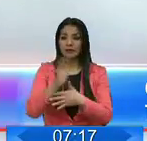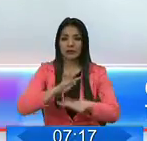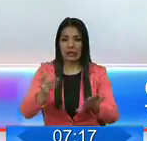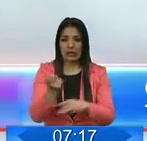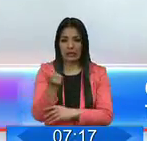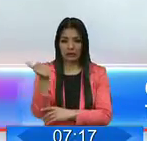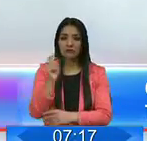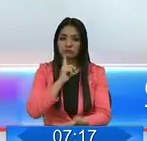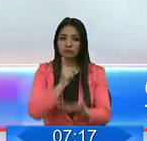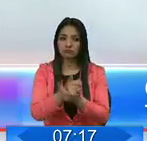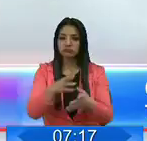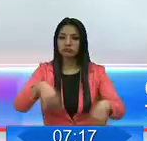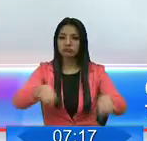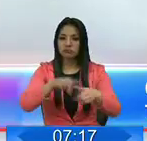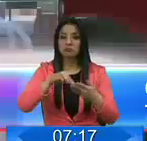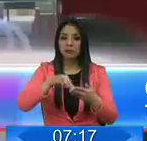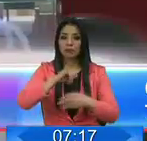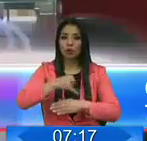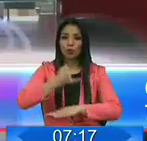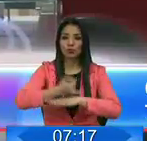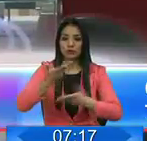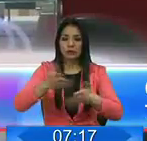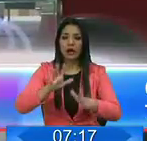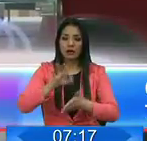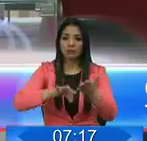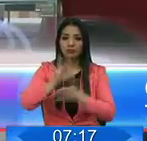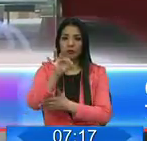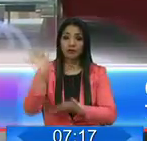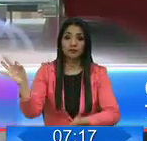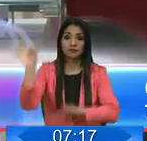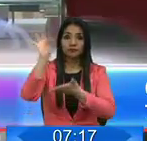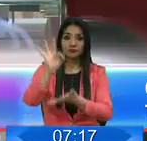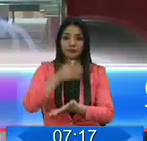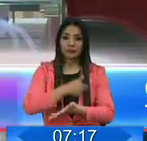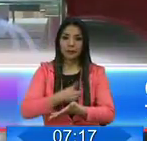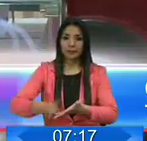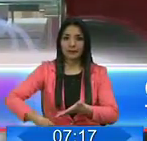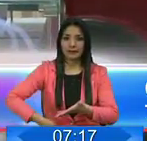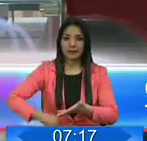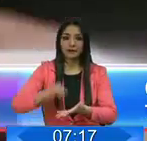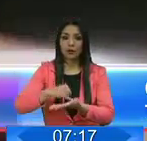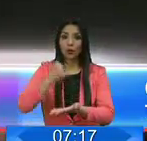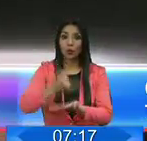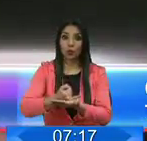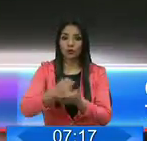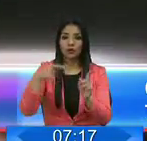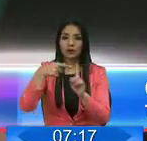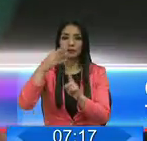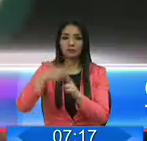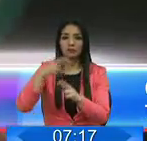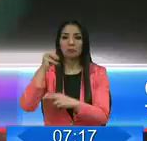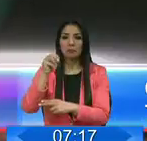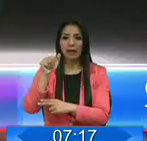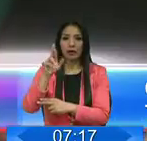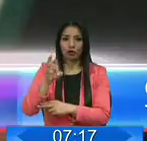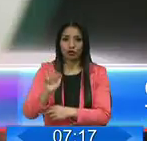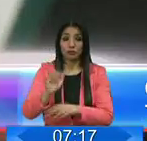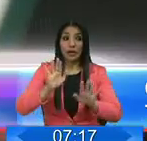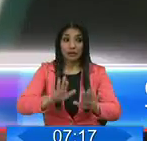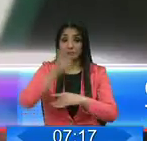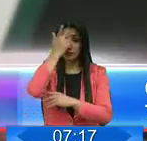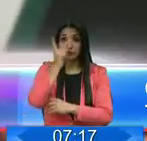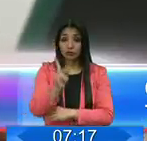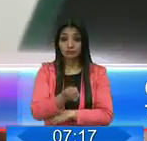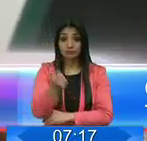aprobada por los miembros de la Junta. El delegado del presidente de la República ante la Junta, Marcos López, señaló que con esta decisión,